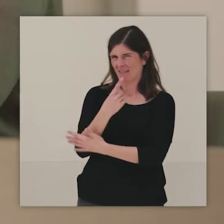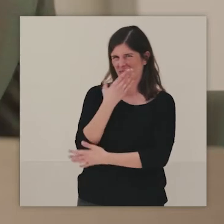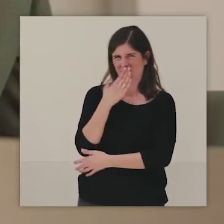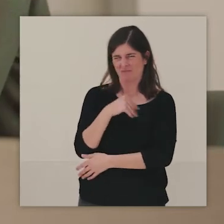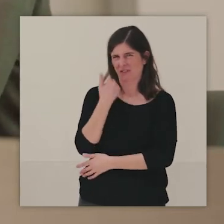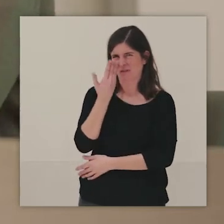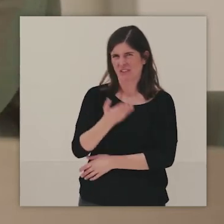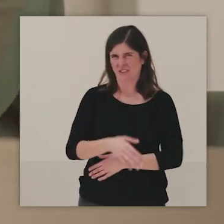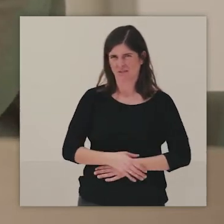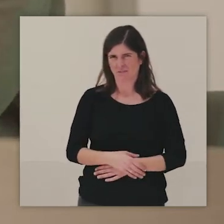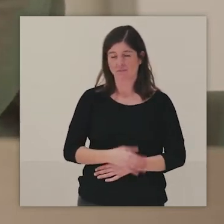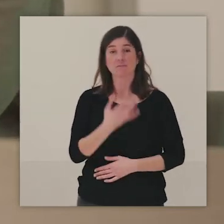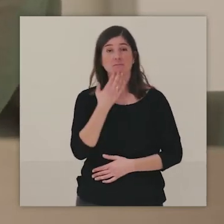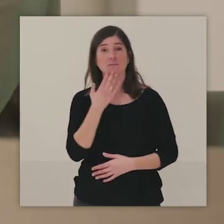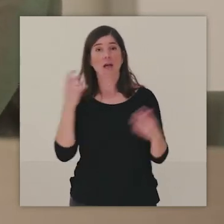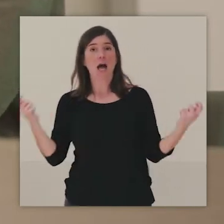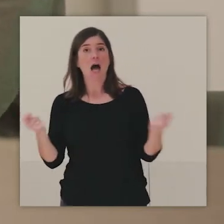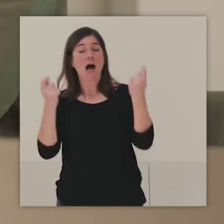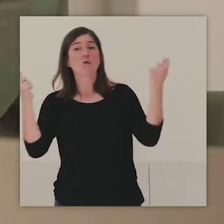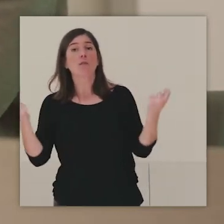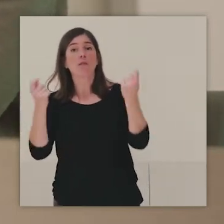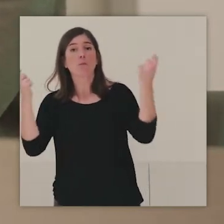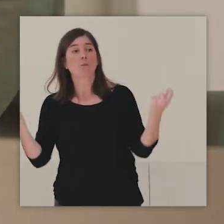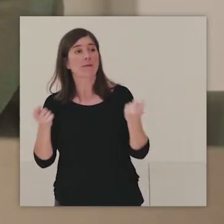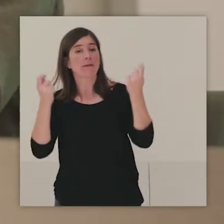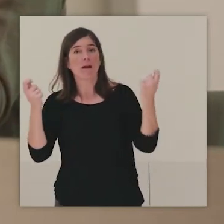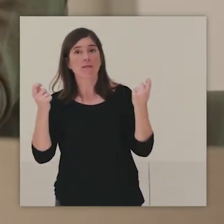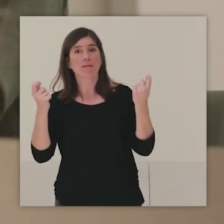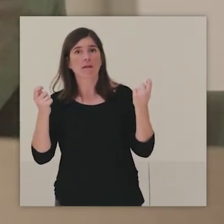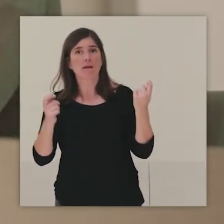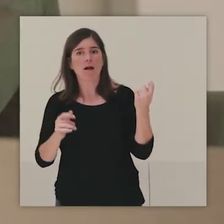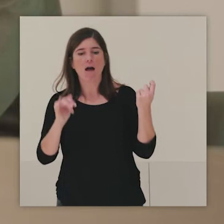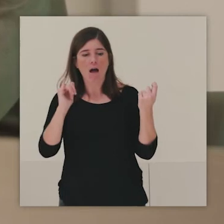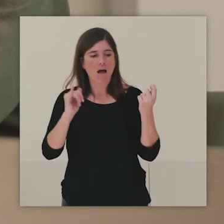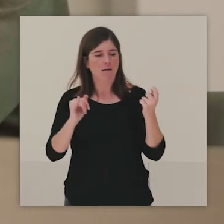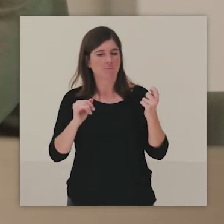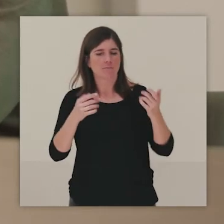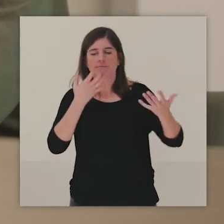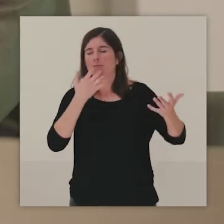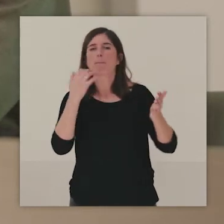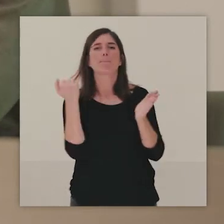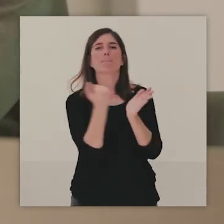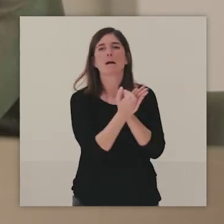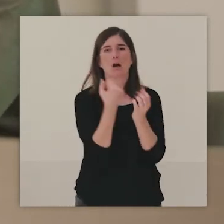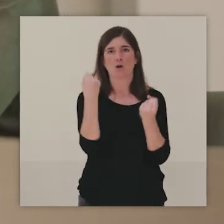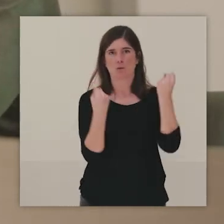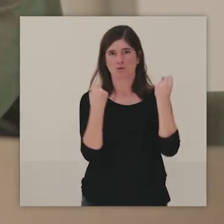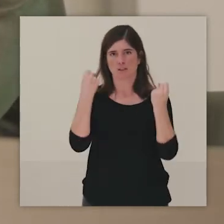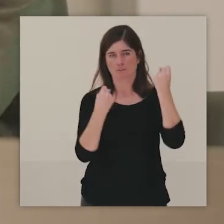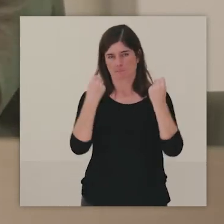¿Acaso los anuncios se dirigen a todas las personas? ¿Acaso una marca de